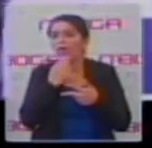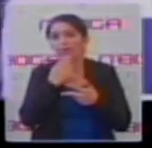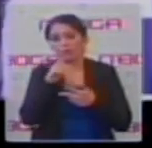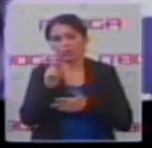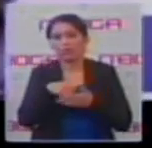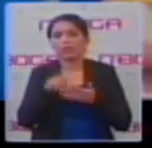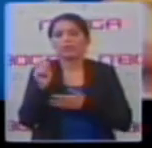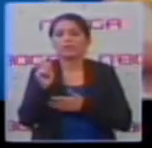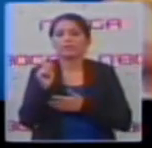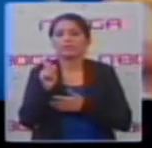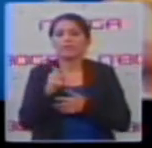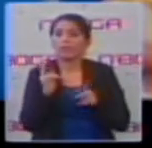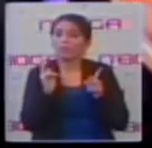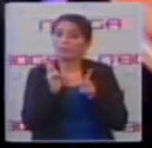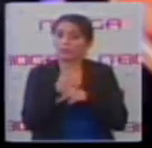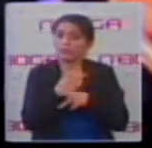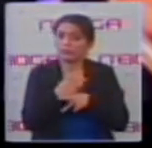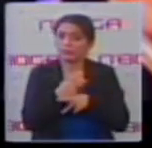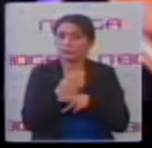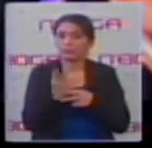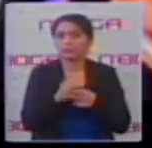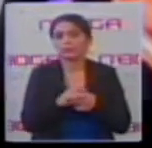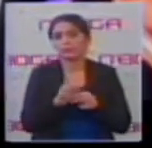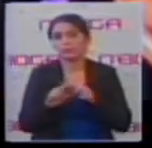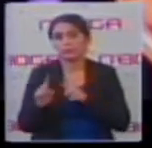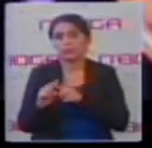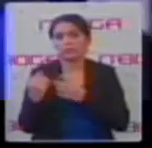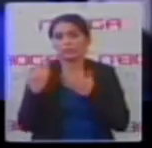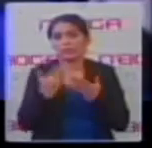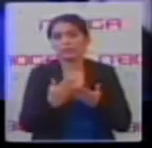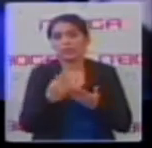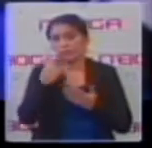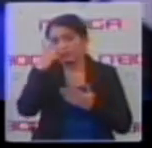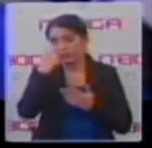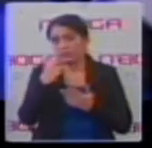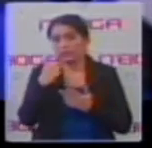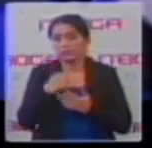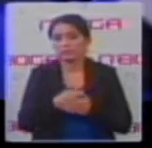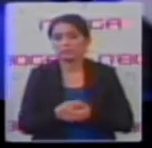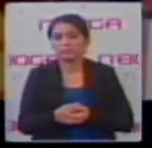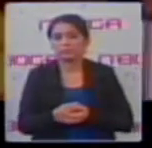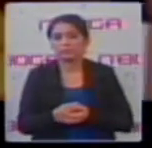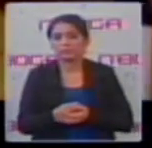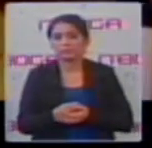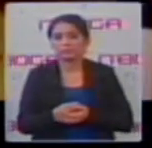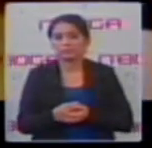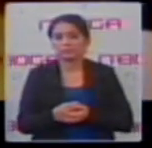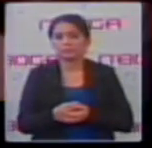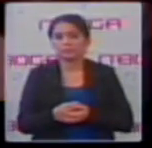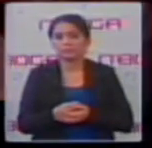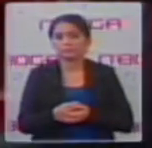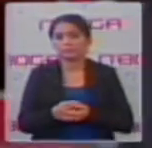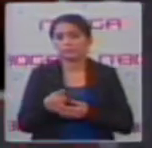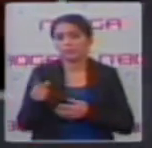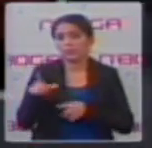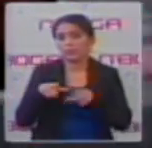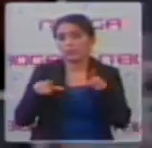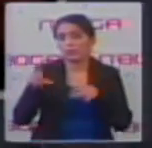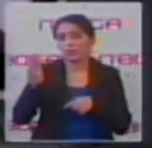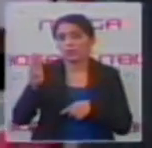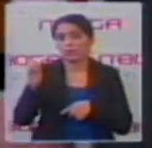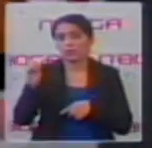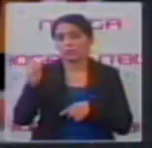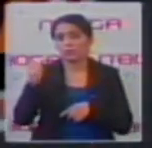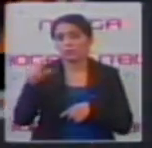nuestros productos. Uno de estos fue el Hotel Mashpee Lodge, que se encuentra en el Bosque Lluvioso, que es parte del